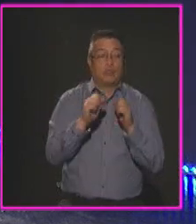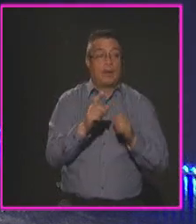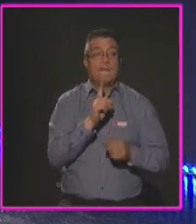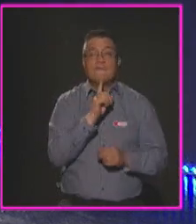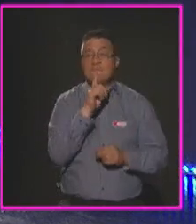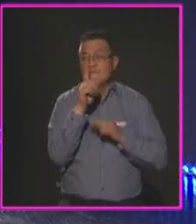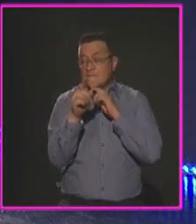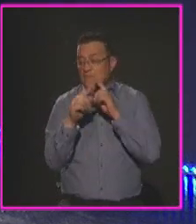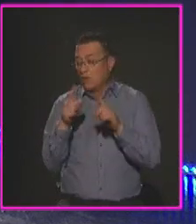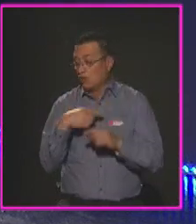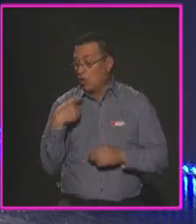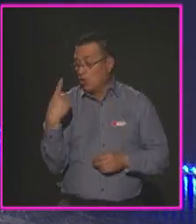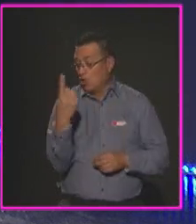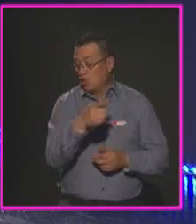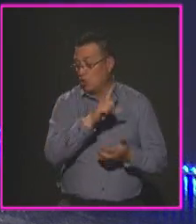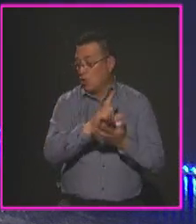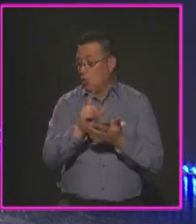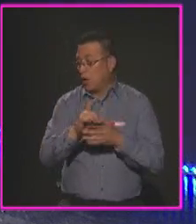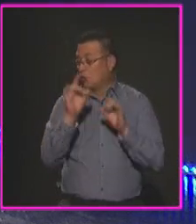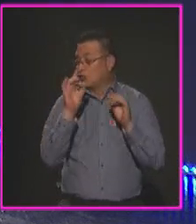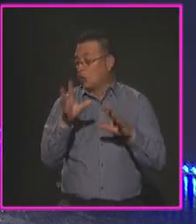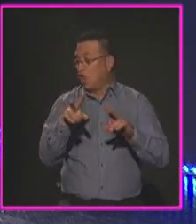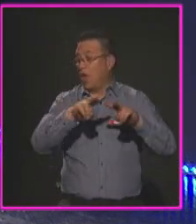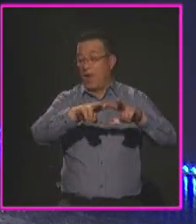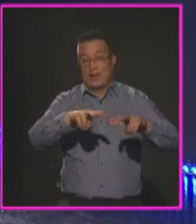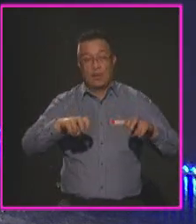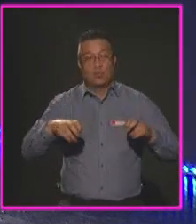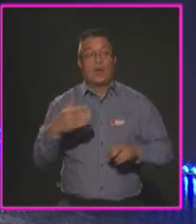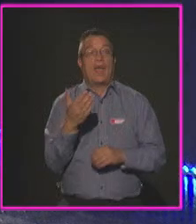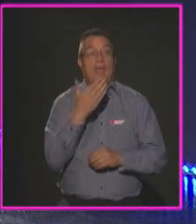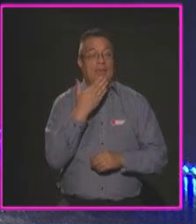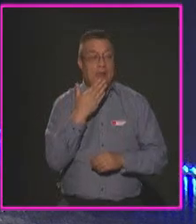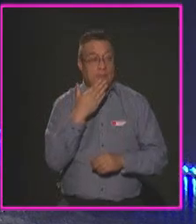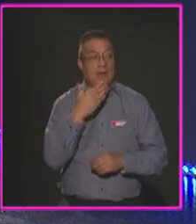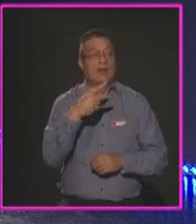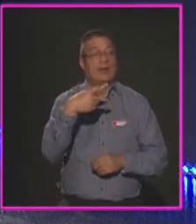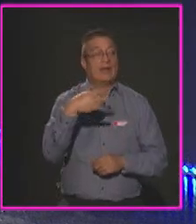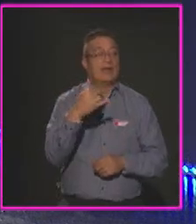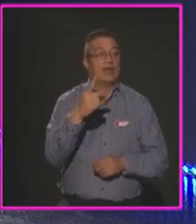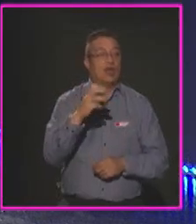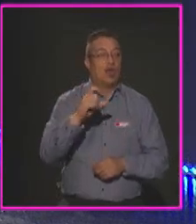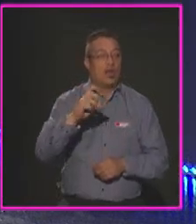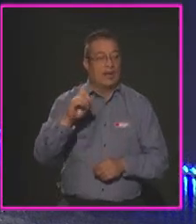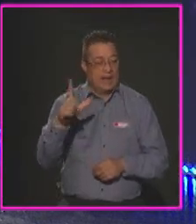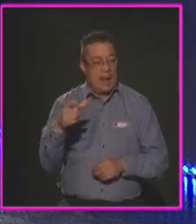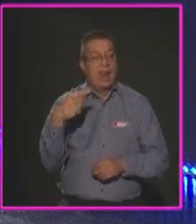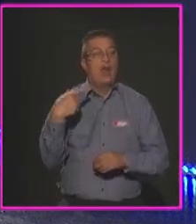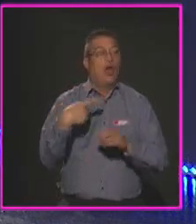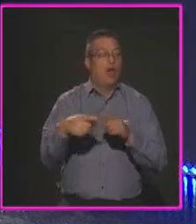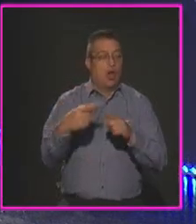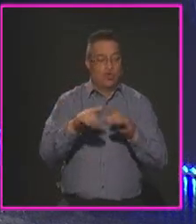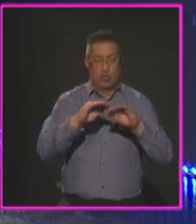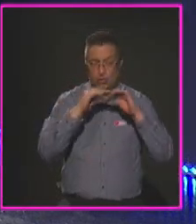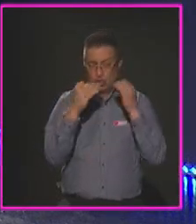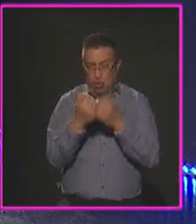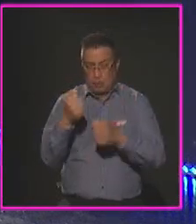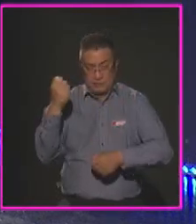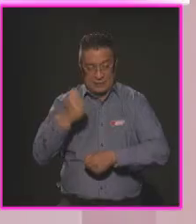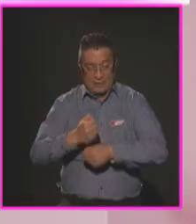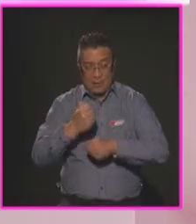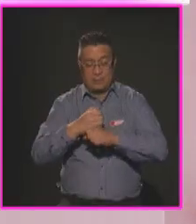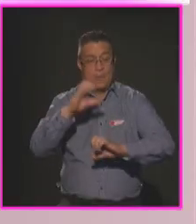todas partes, no solo en la agricultura, con los riegos tecnificados, los hidrogeles, etcétera, sino que todo proceso productivo,